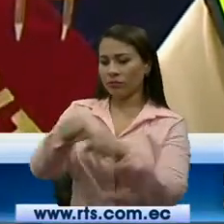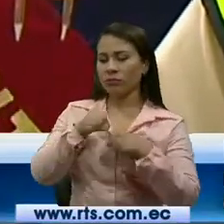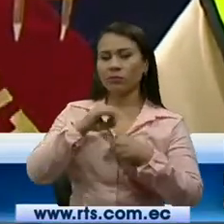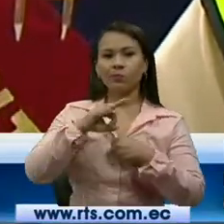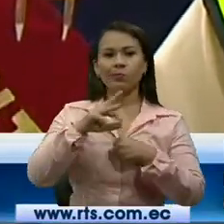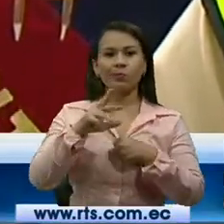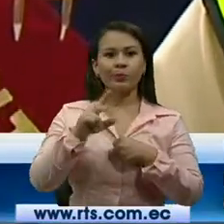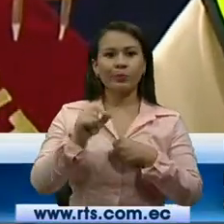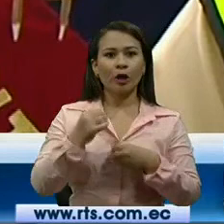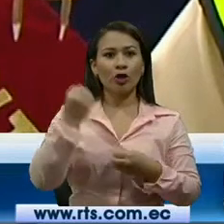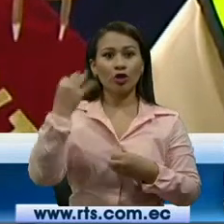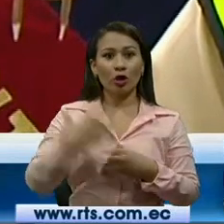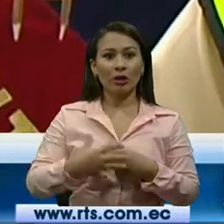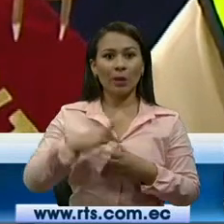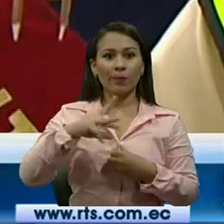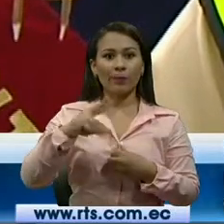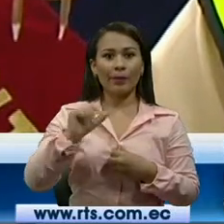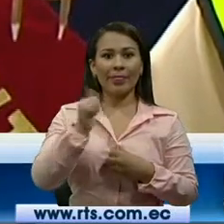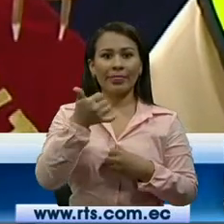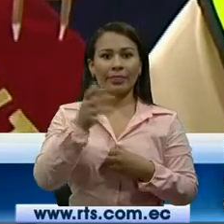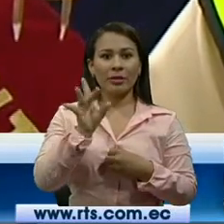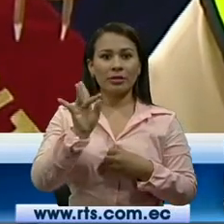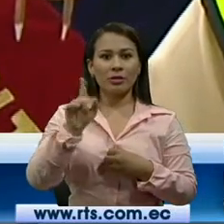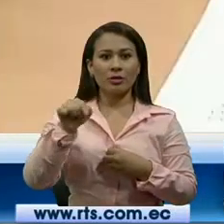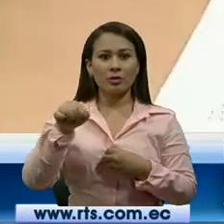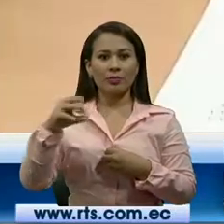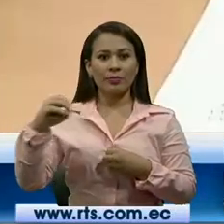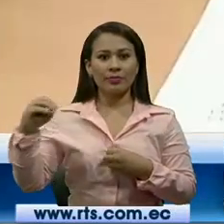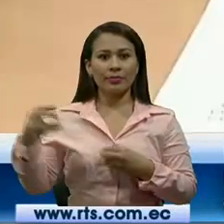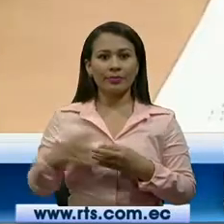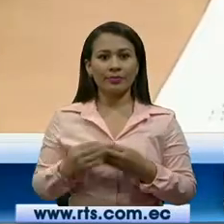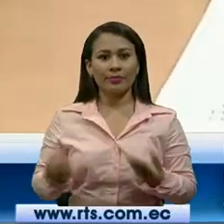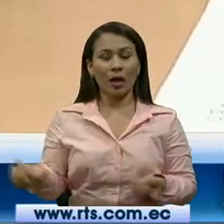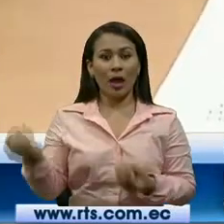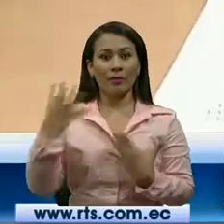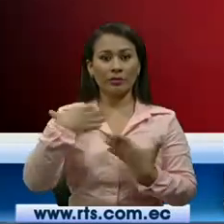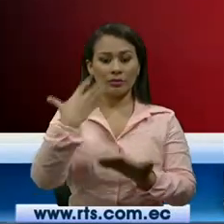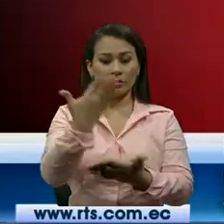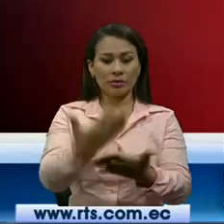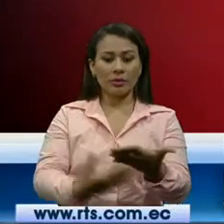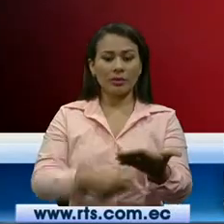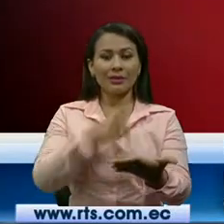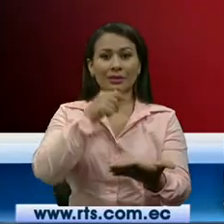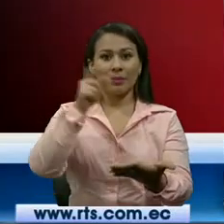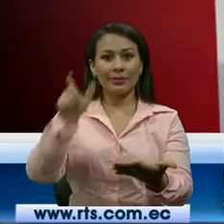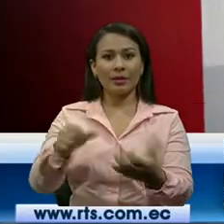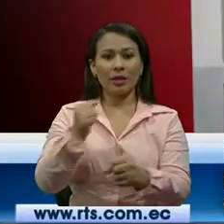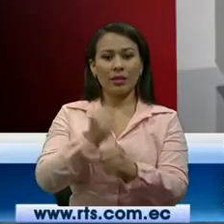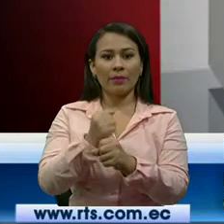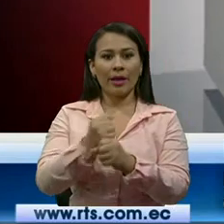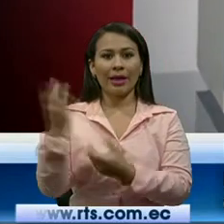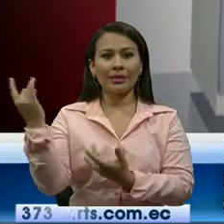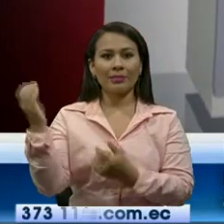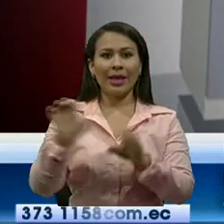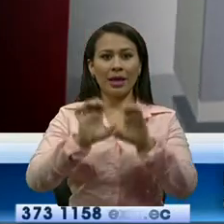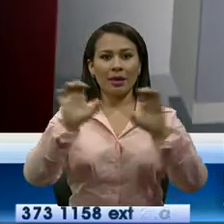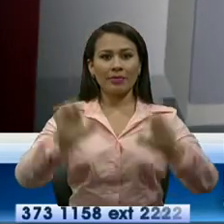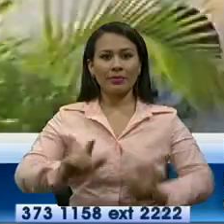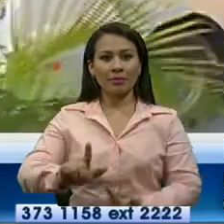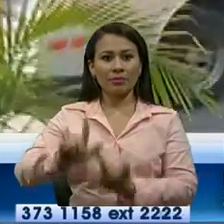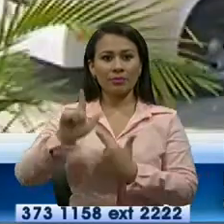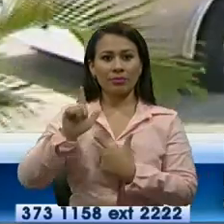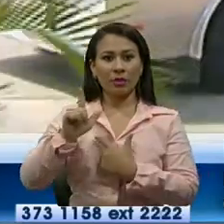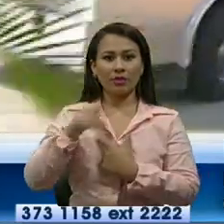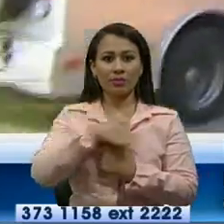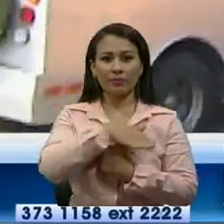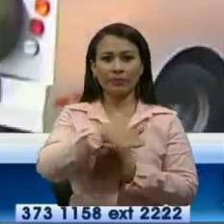sustraerse la cantidad de, tenemos conocimiento, de 18 mil dólares. Según el parte, el trabajador esperaba la llegada de la empresa de seguridad